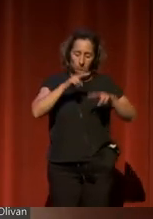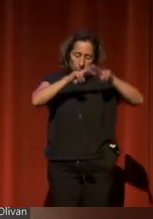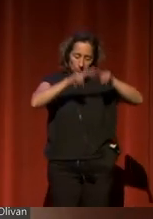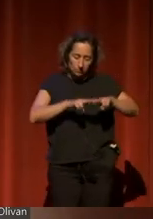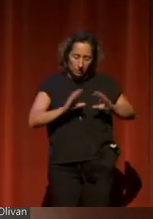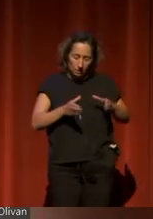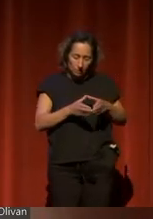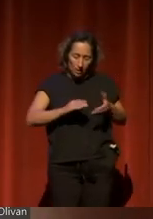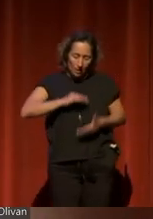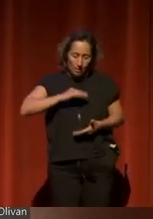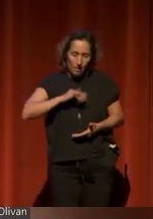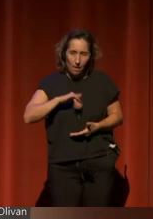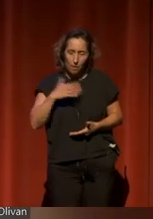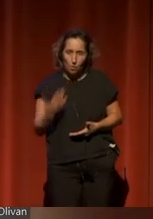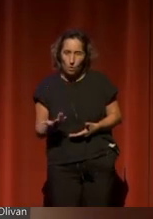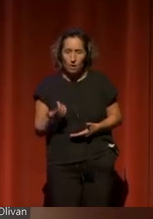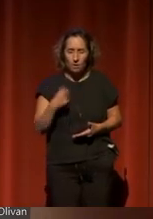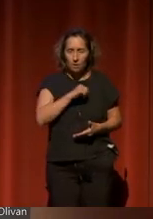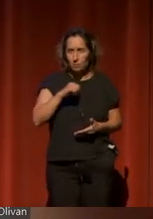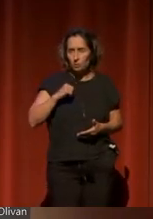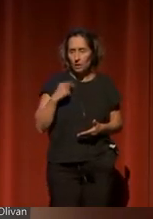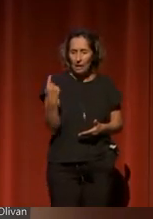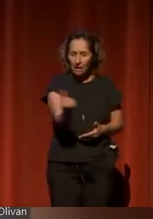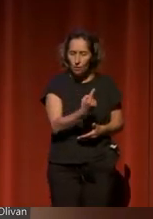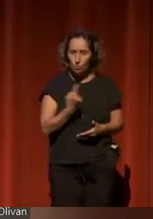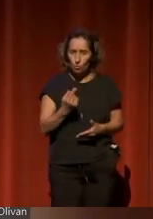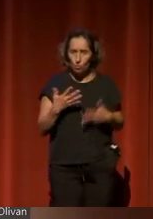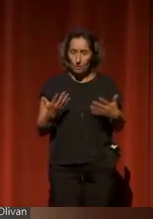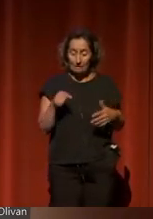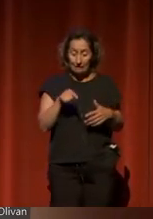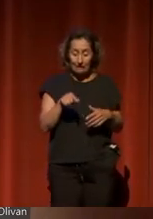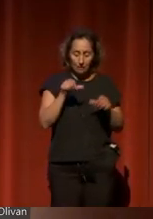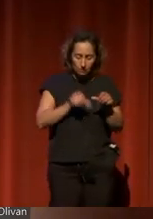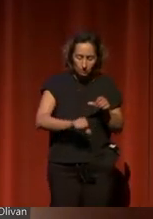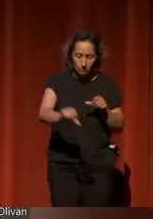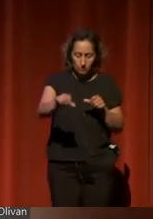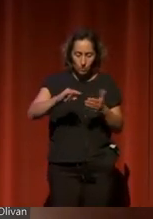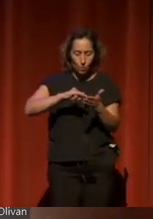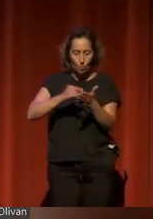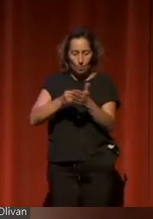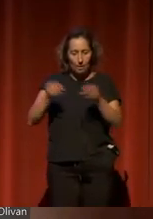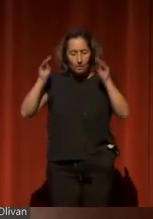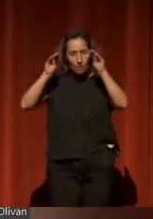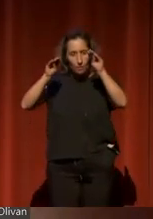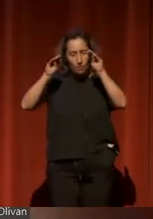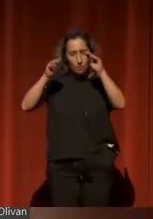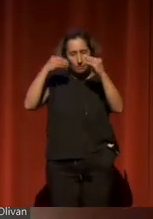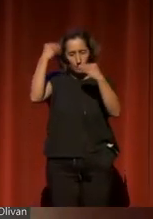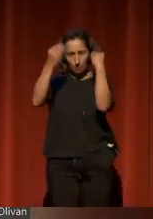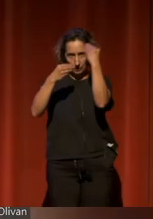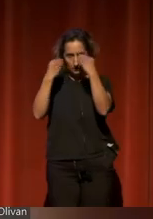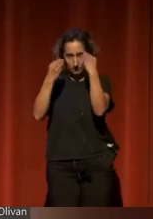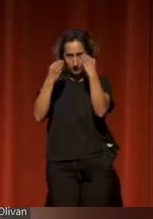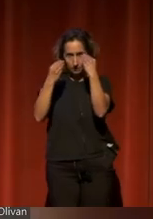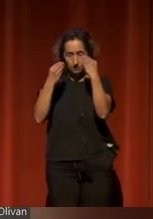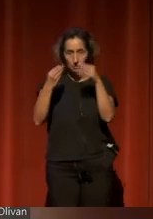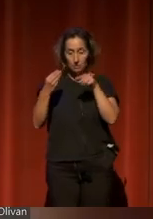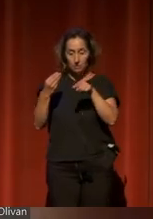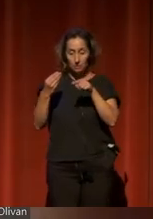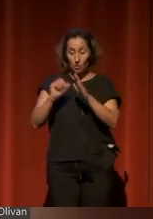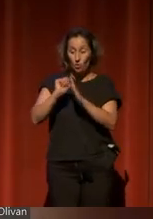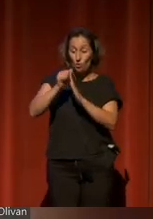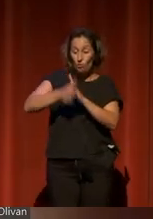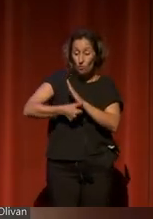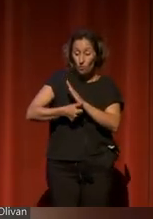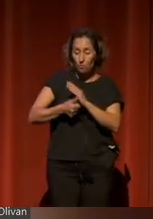en el equipo Qué capacidades tenemos a nivel personal para desde ahí repensar Esos planes de formación quizá esas eh la configuración de esas